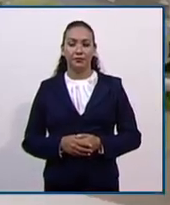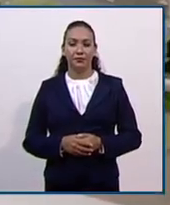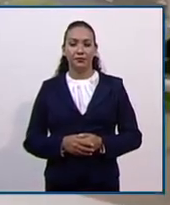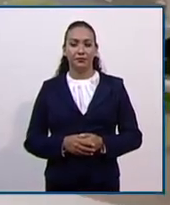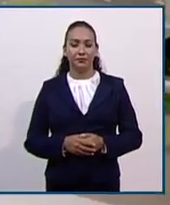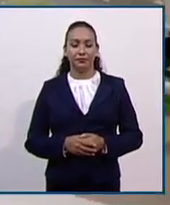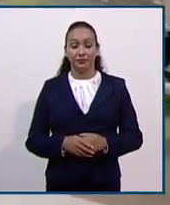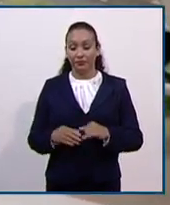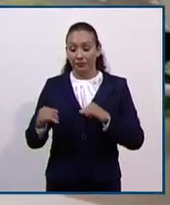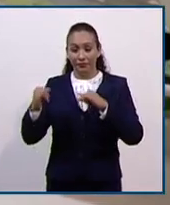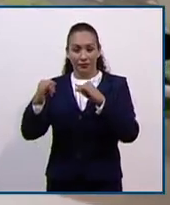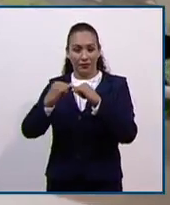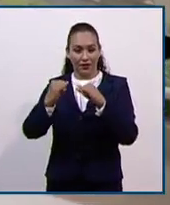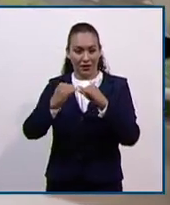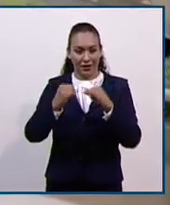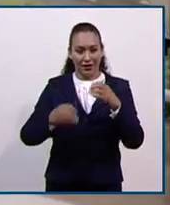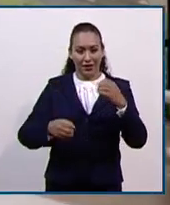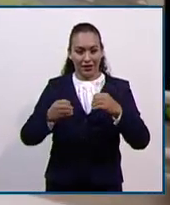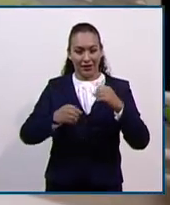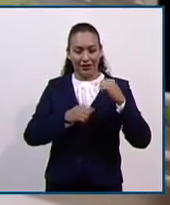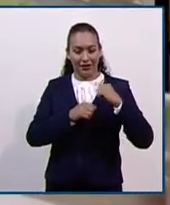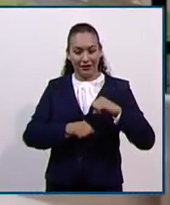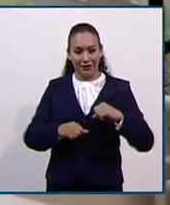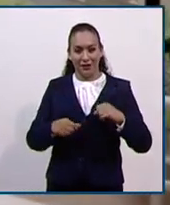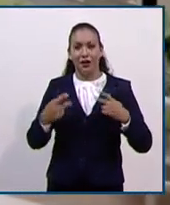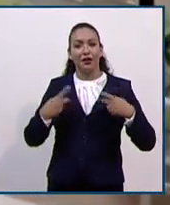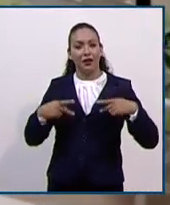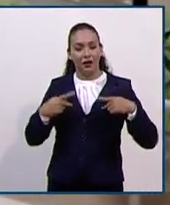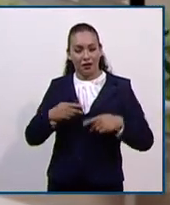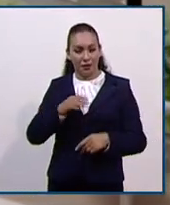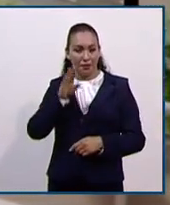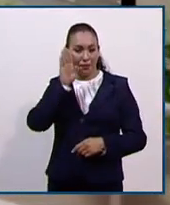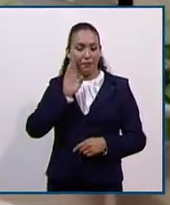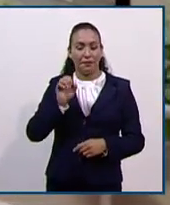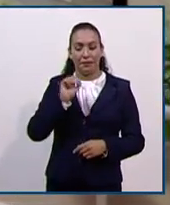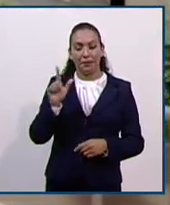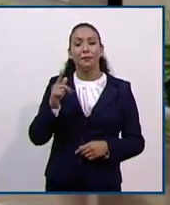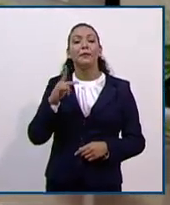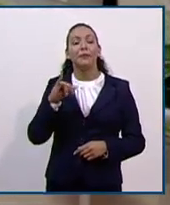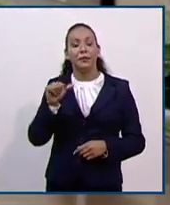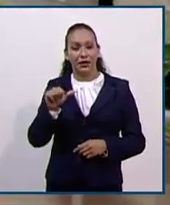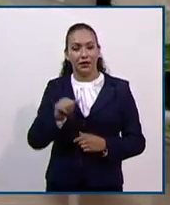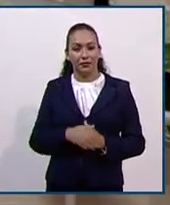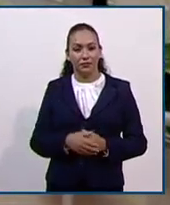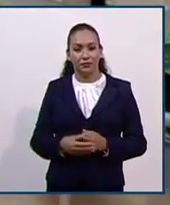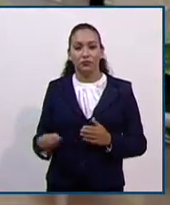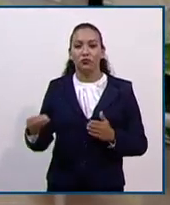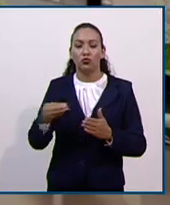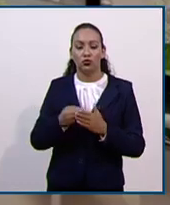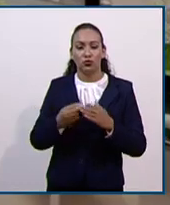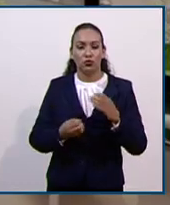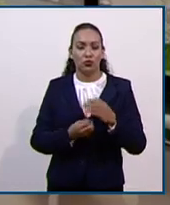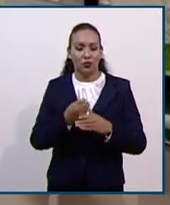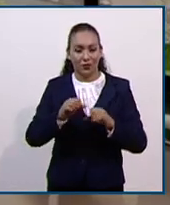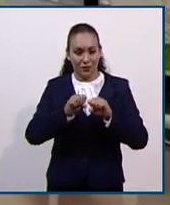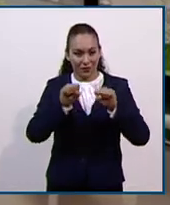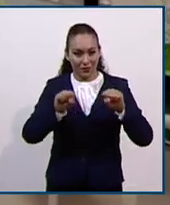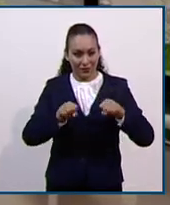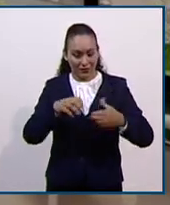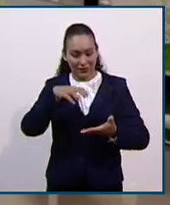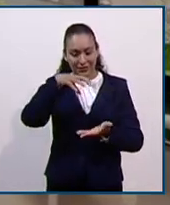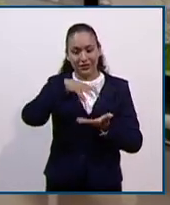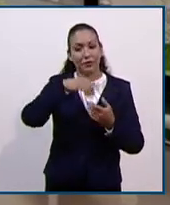Y en las instalaciones del Consejo de la Judicatura Federal, la ministra presidenta Norma Lucía Piña Hernández instaló el Consejo Nacional de